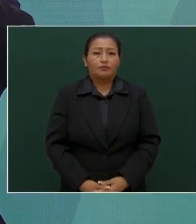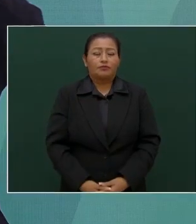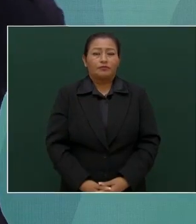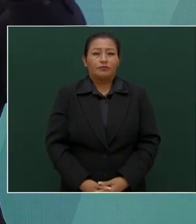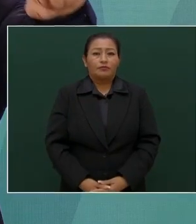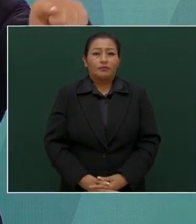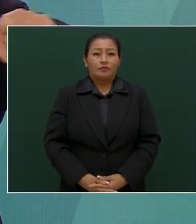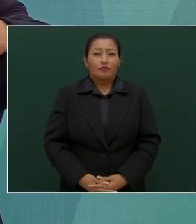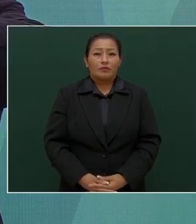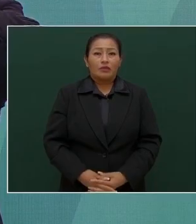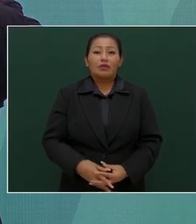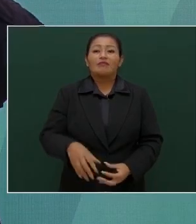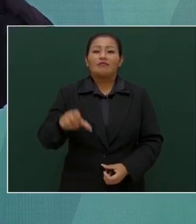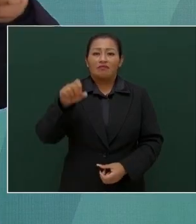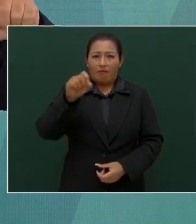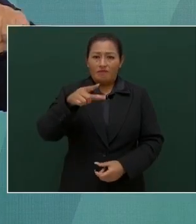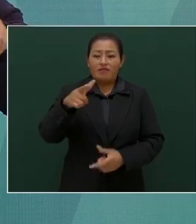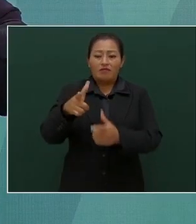y todo este grupo